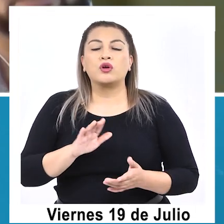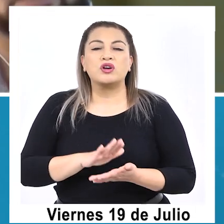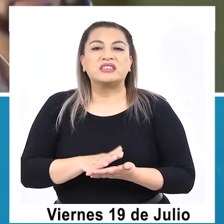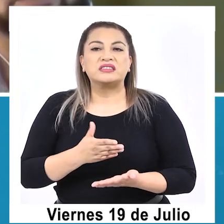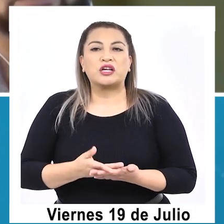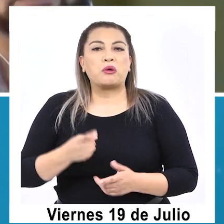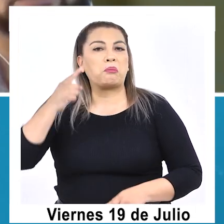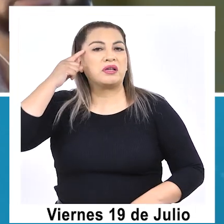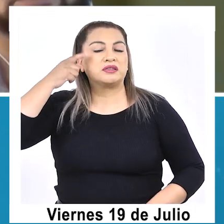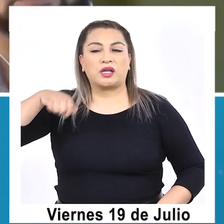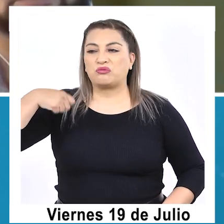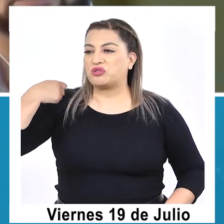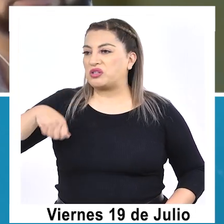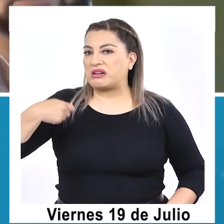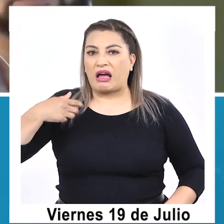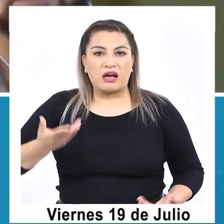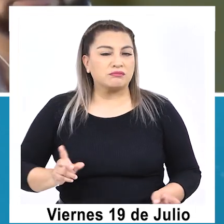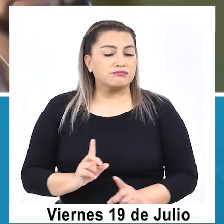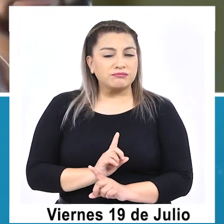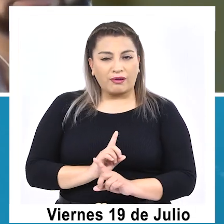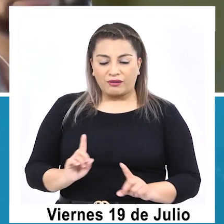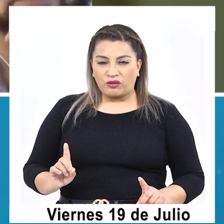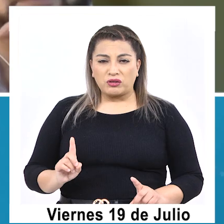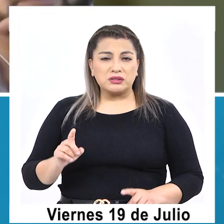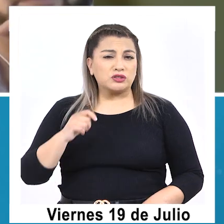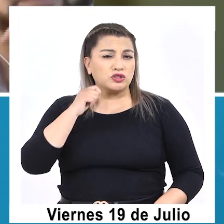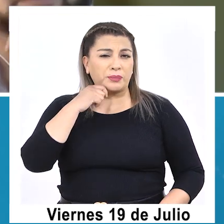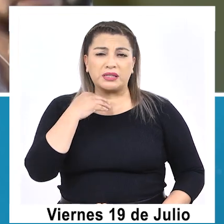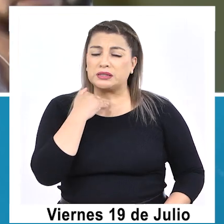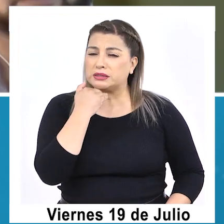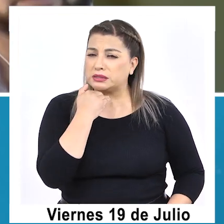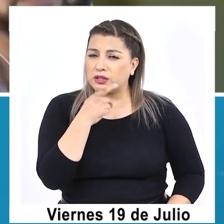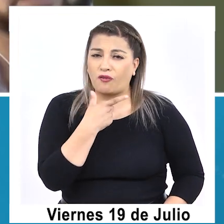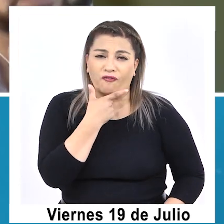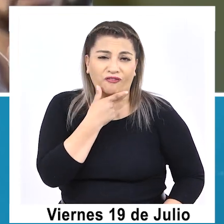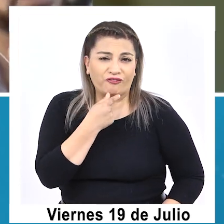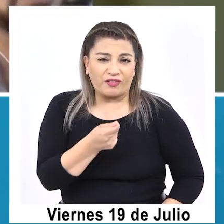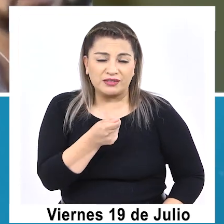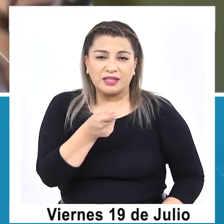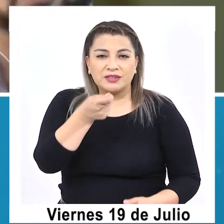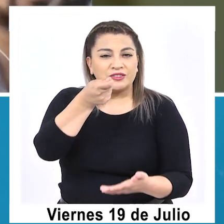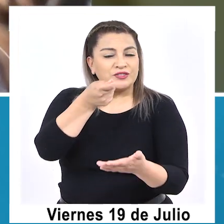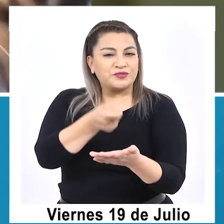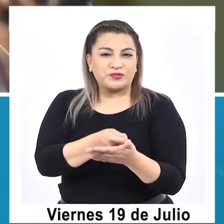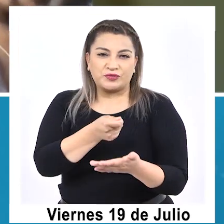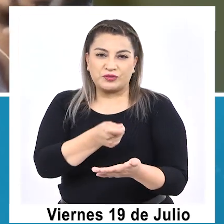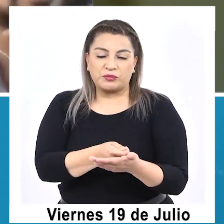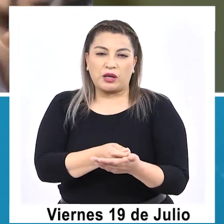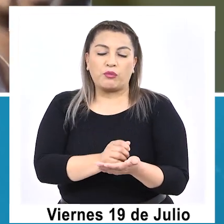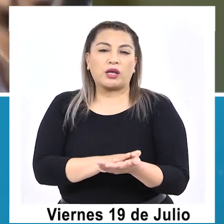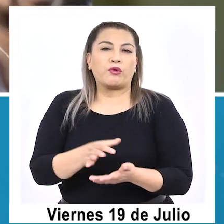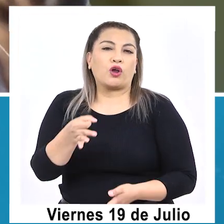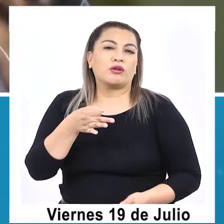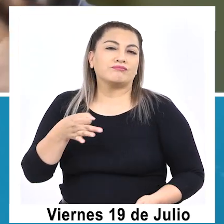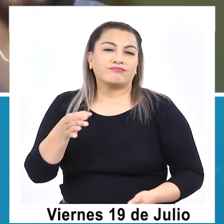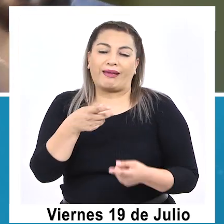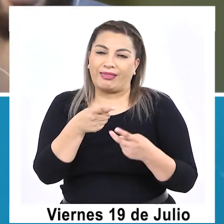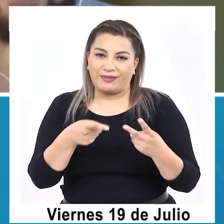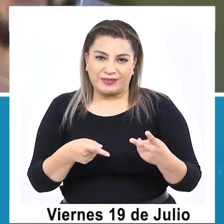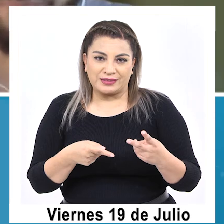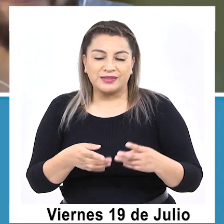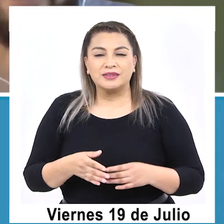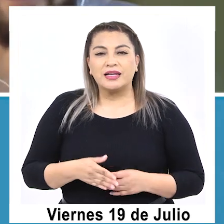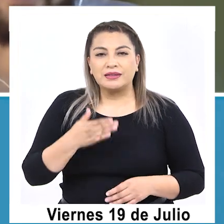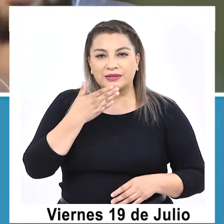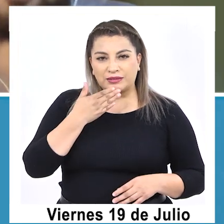algo costoso, algo procesado, porque es mucho más sencillo, mucho más fácil accesible como nuestras legumbres, etcétera, y